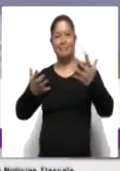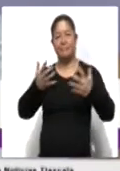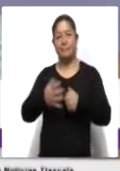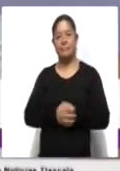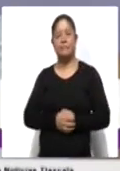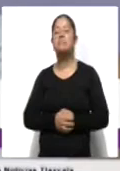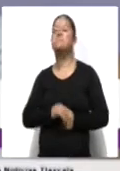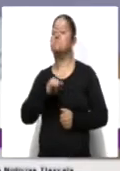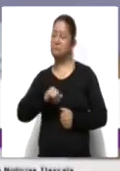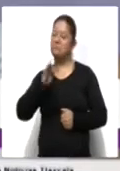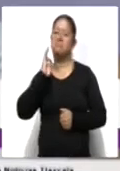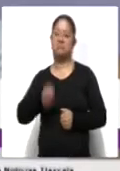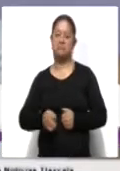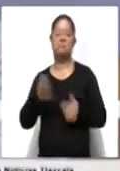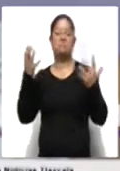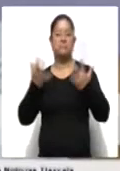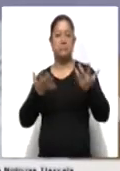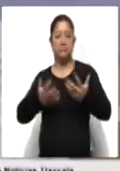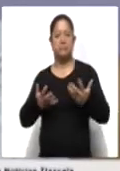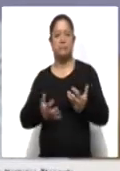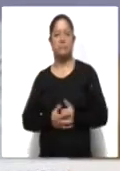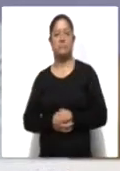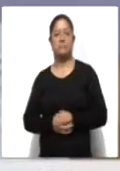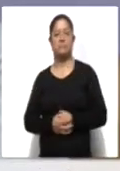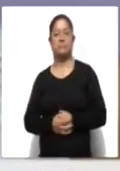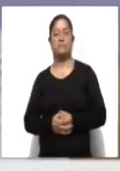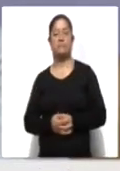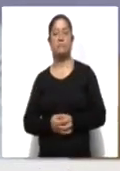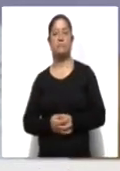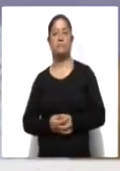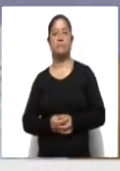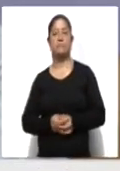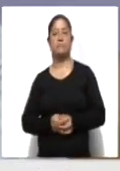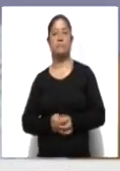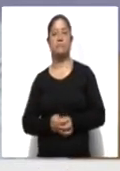de realizarla en virtud de que